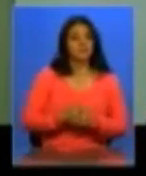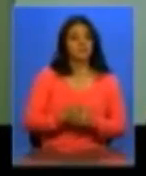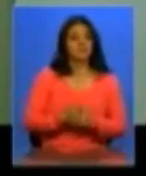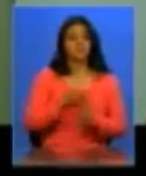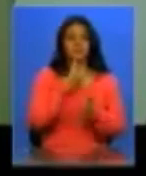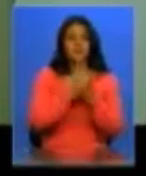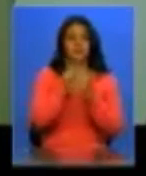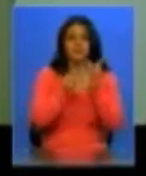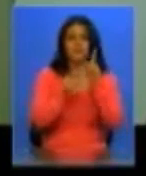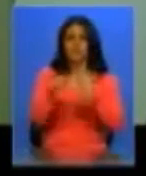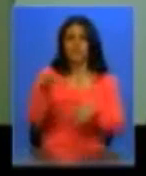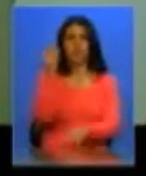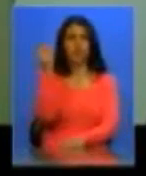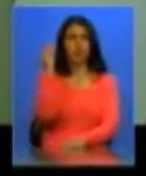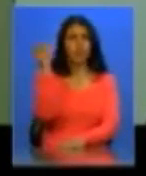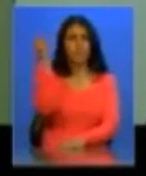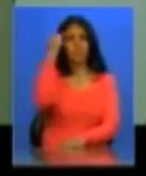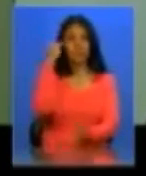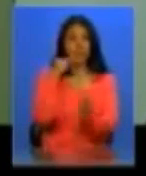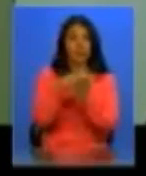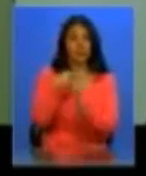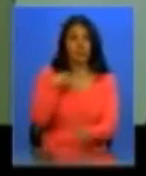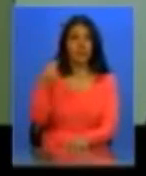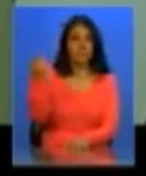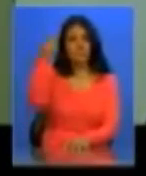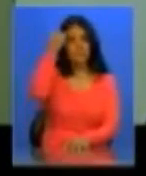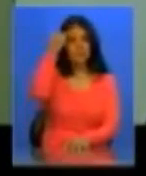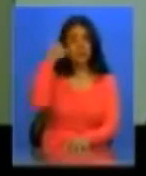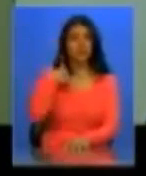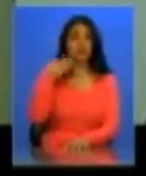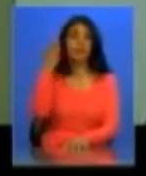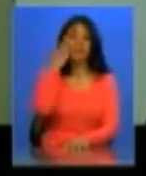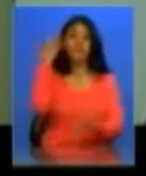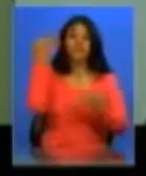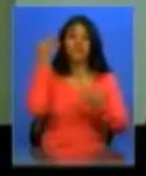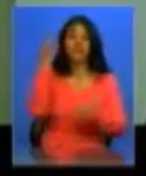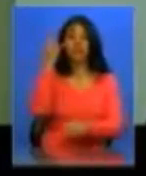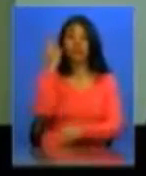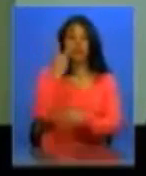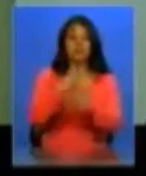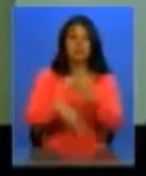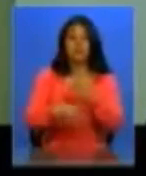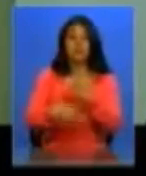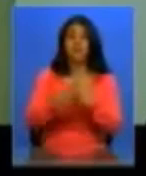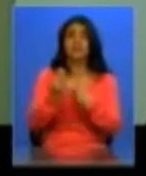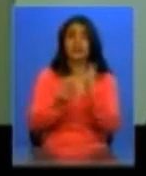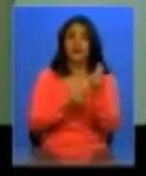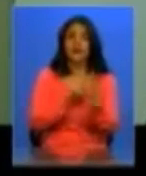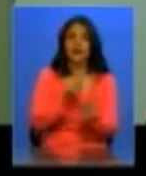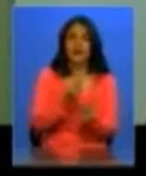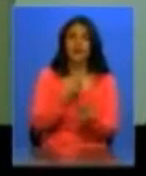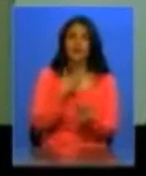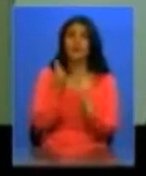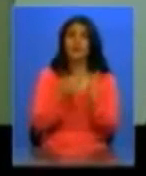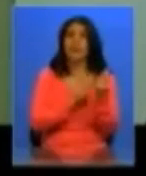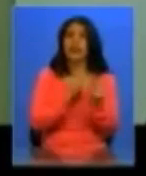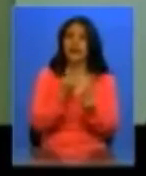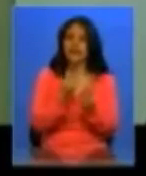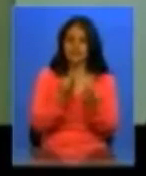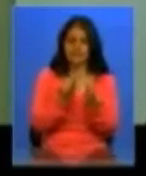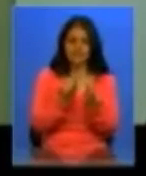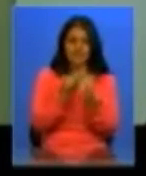en el cerebro a todos los jóvenes, en mi caso, como mamá soltera de dos niños, que lo único que puedo hacer para